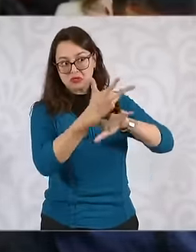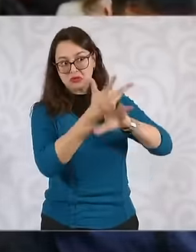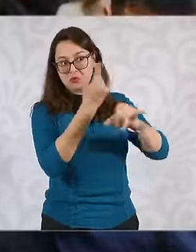Pero también el gobierno